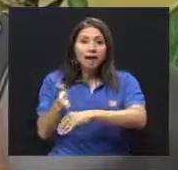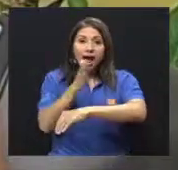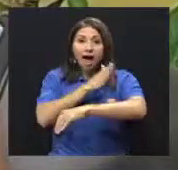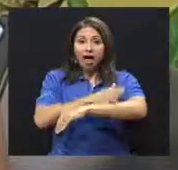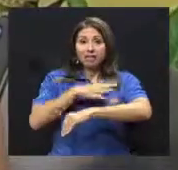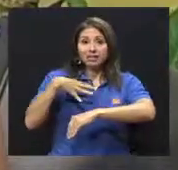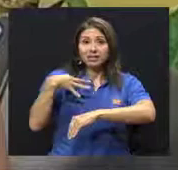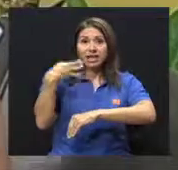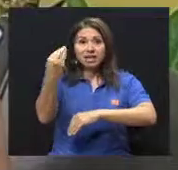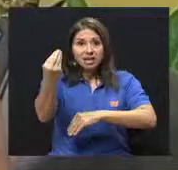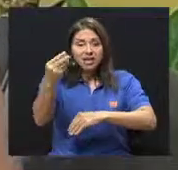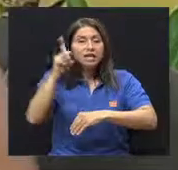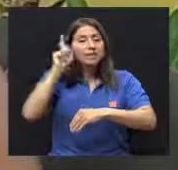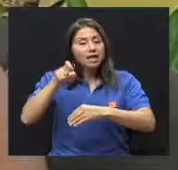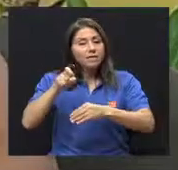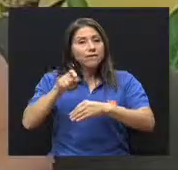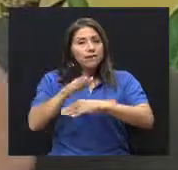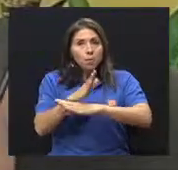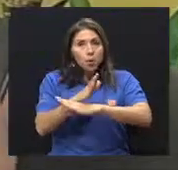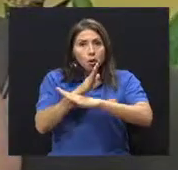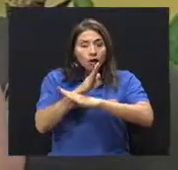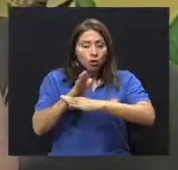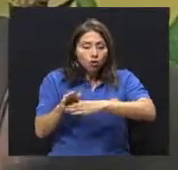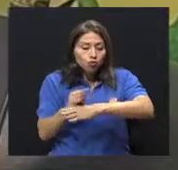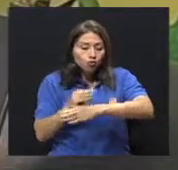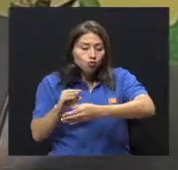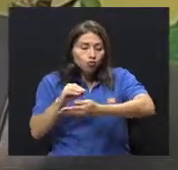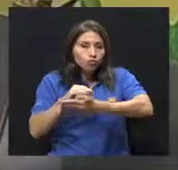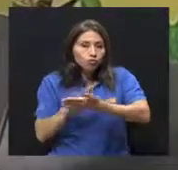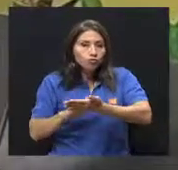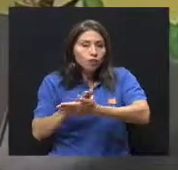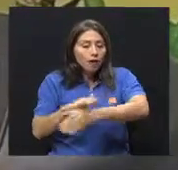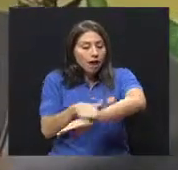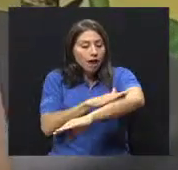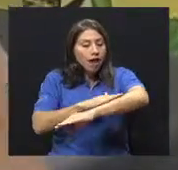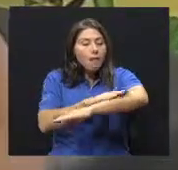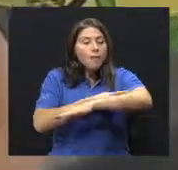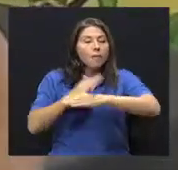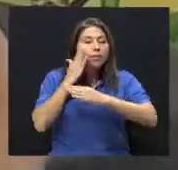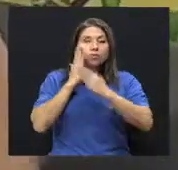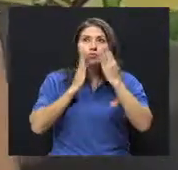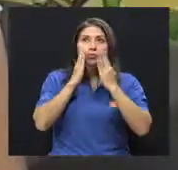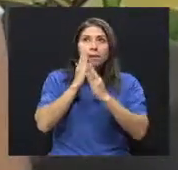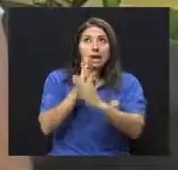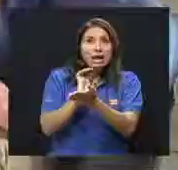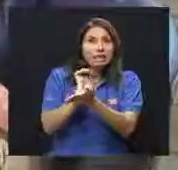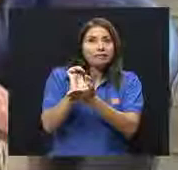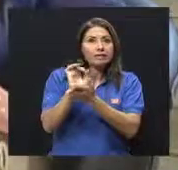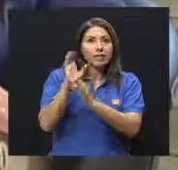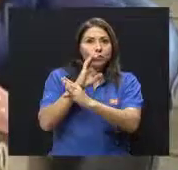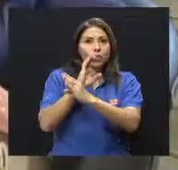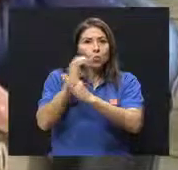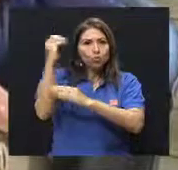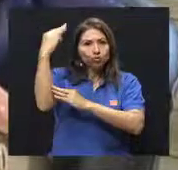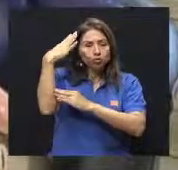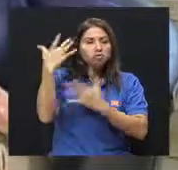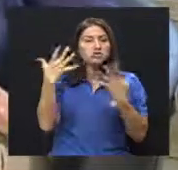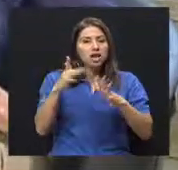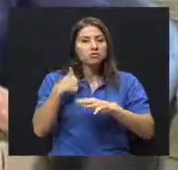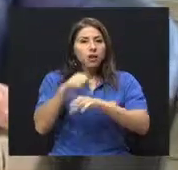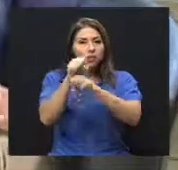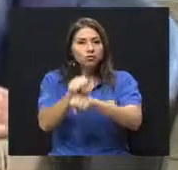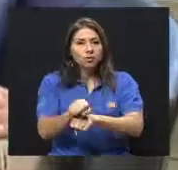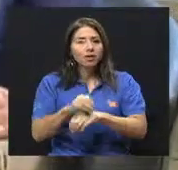siempre antes de salir, que ponerse bloqueador y crema y todo eso, entonces ya estoy acostumbrada. Ah, sí. Y vos,